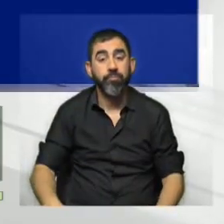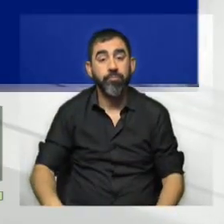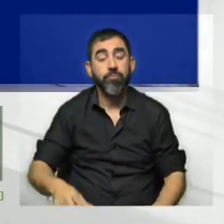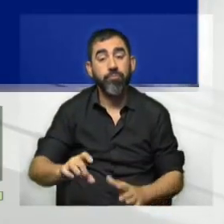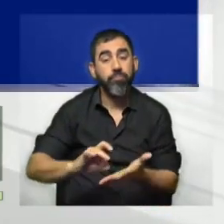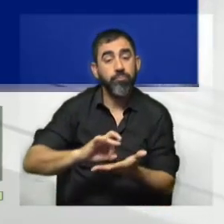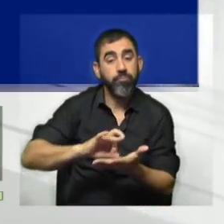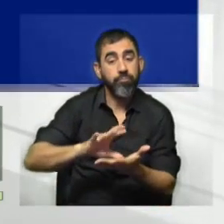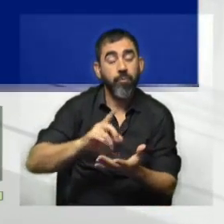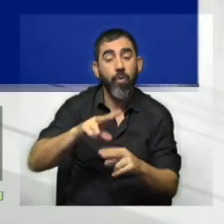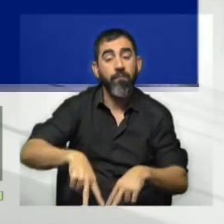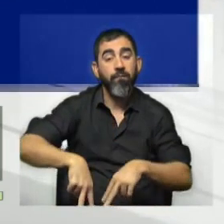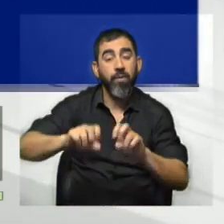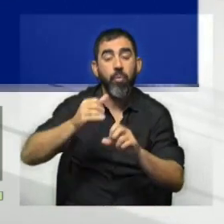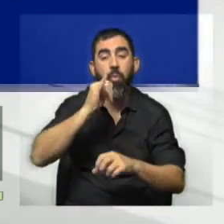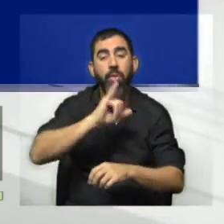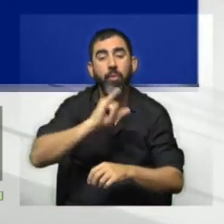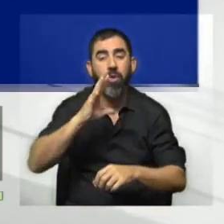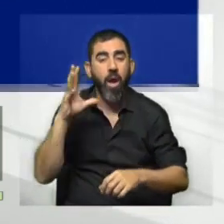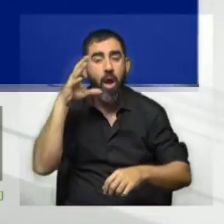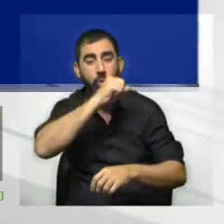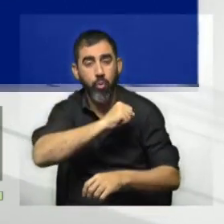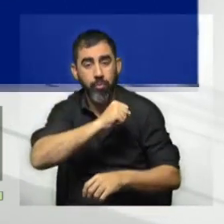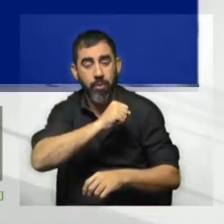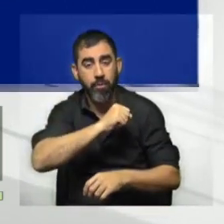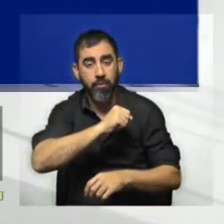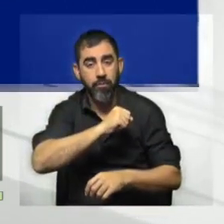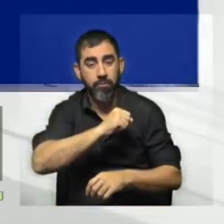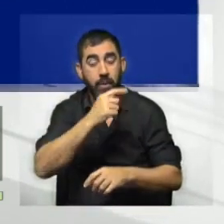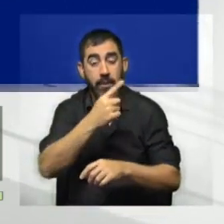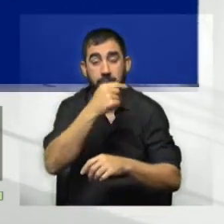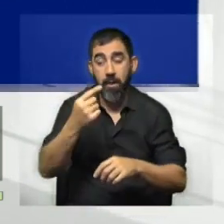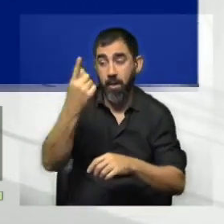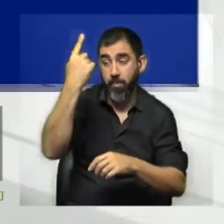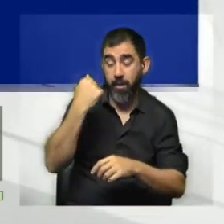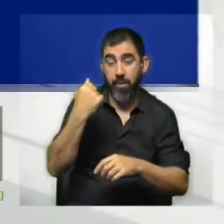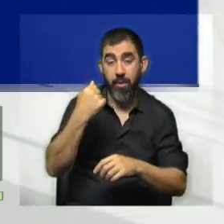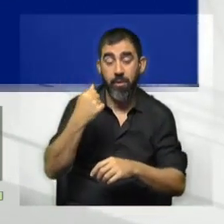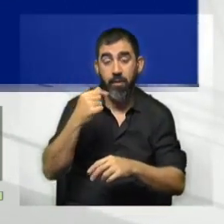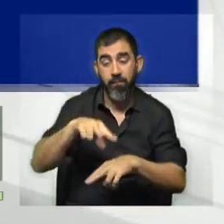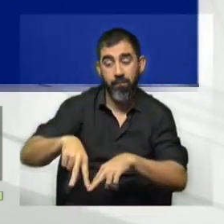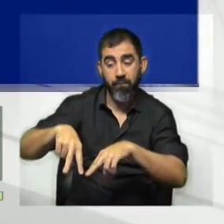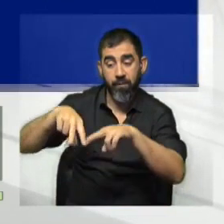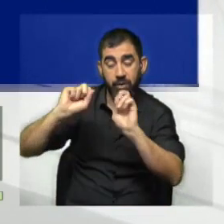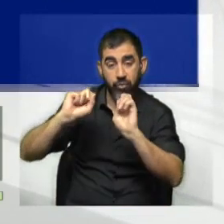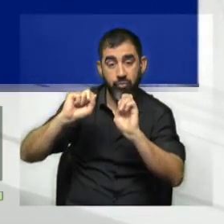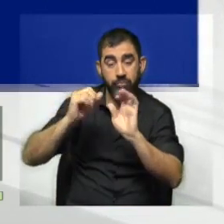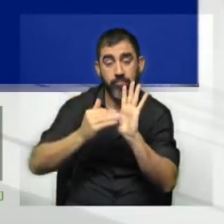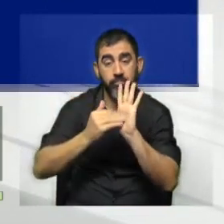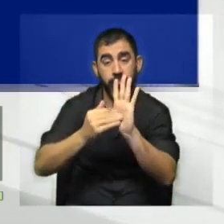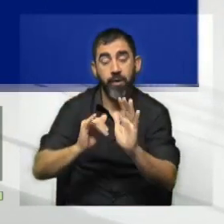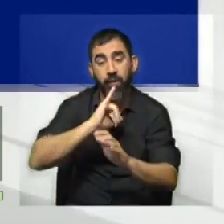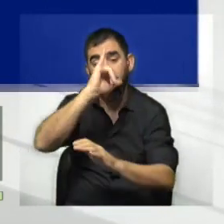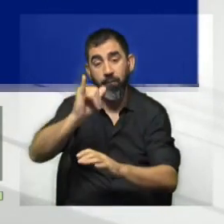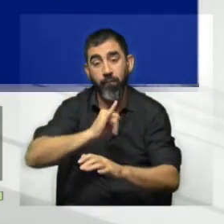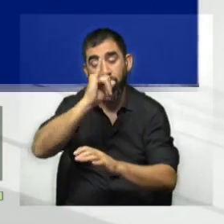de una investigación hecha tras una denuncia anónima, un caso que se destapó la pasada semana cuando una agencia de investigación presentó un informe